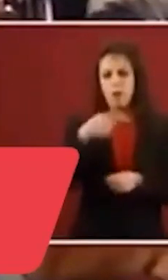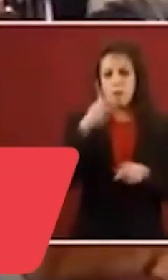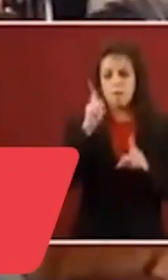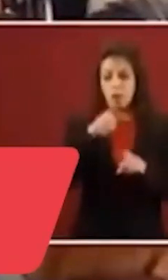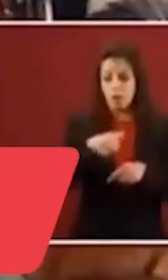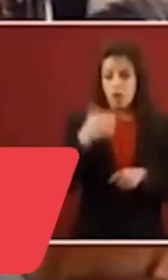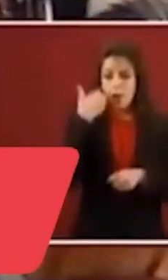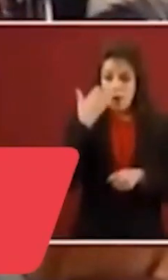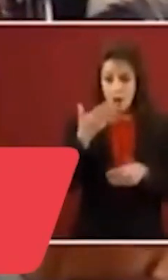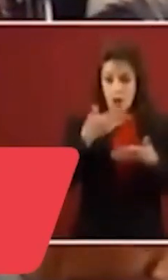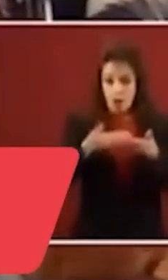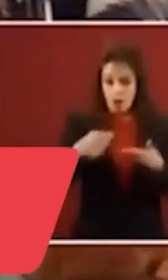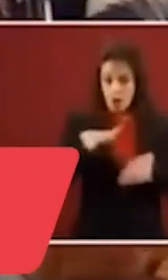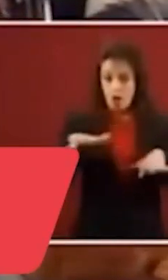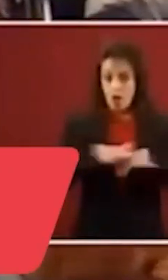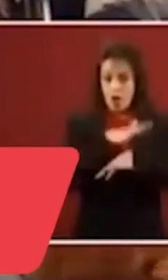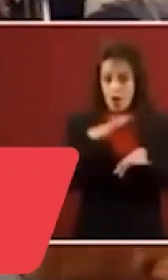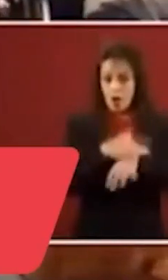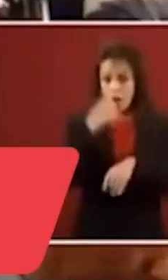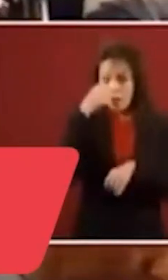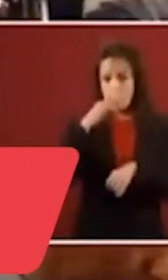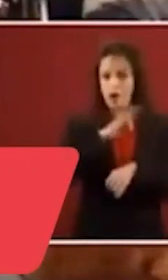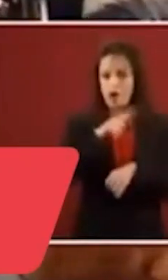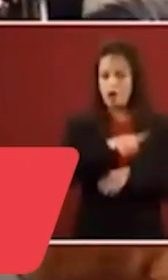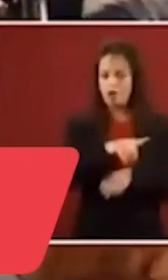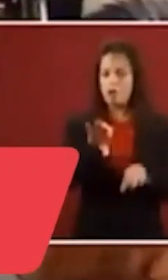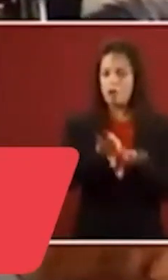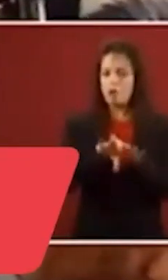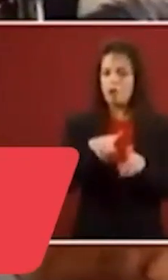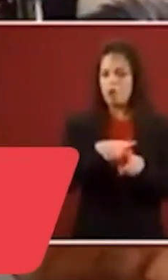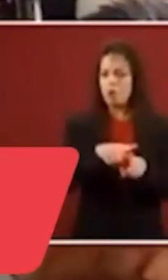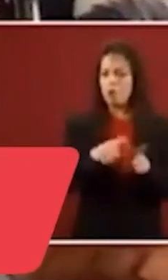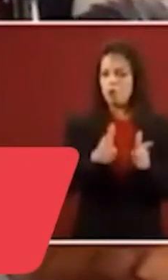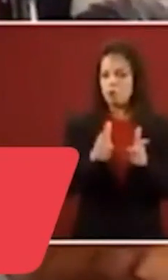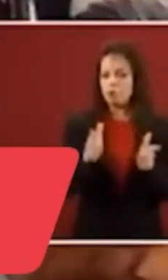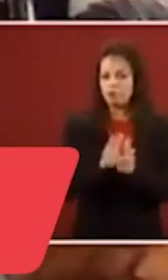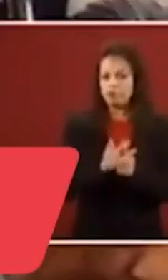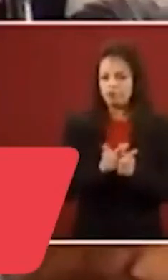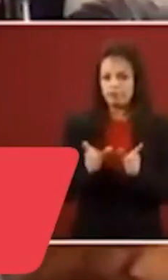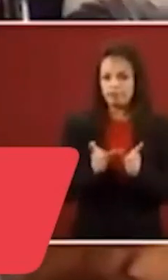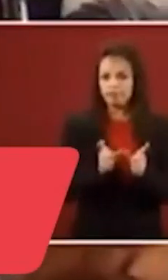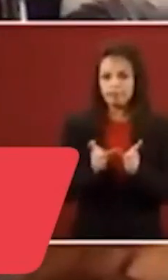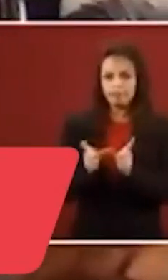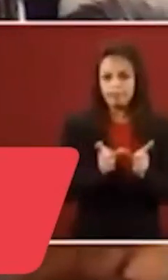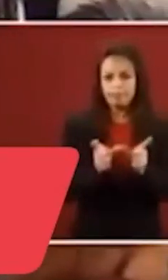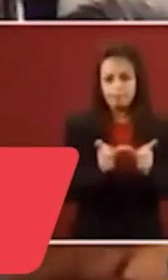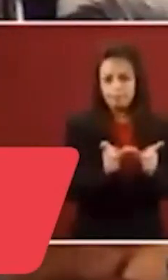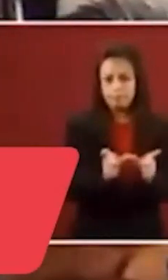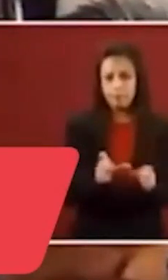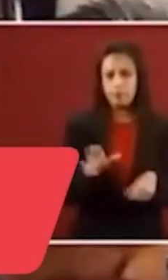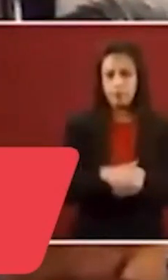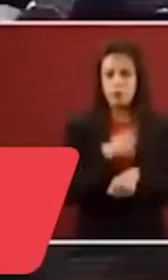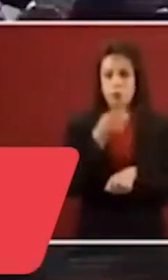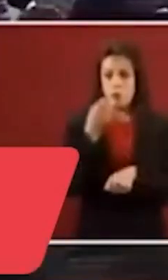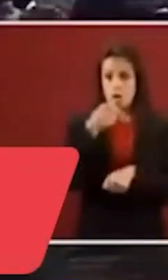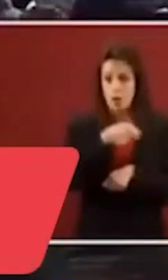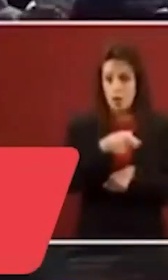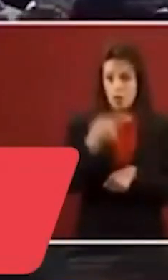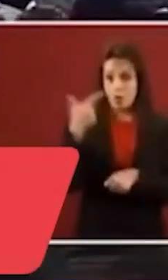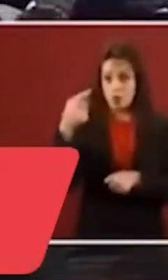Rusia, China, Irán, Siria, Corea del Norte, Cuba, Venezuela y más tarde